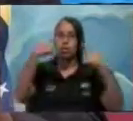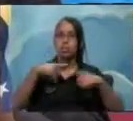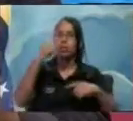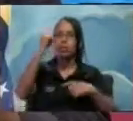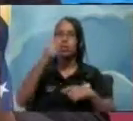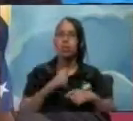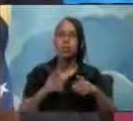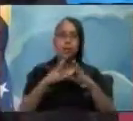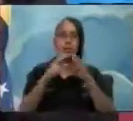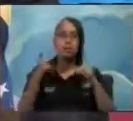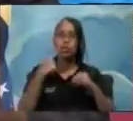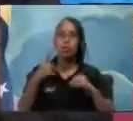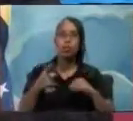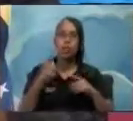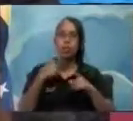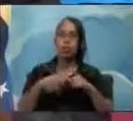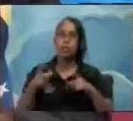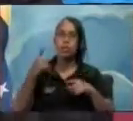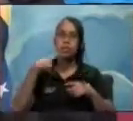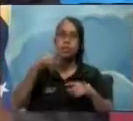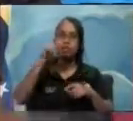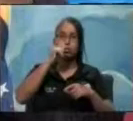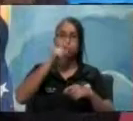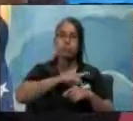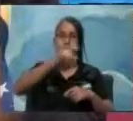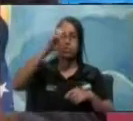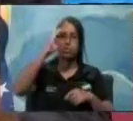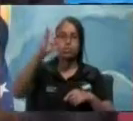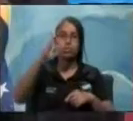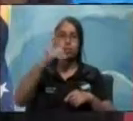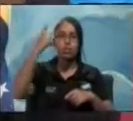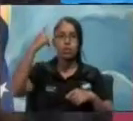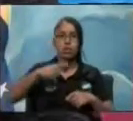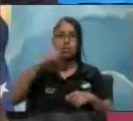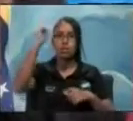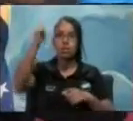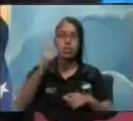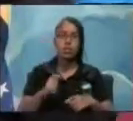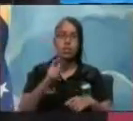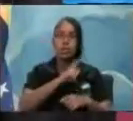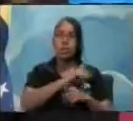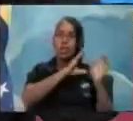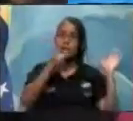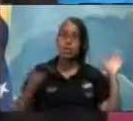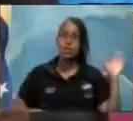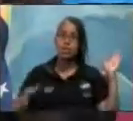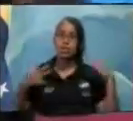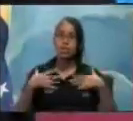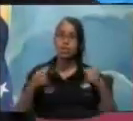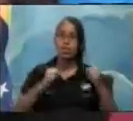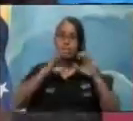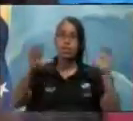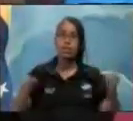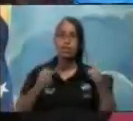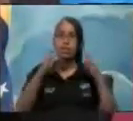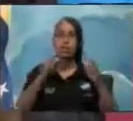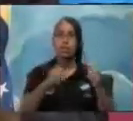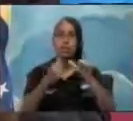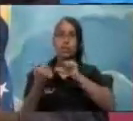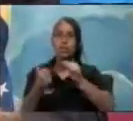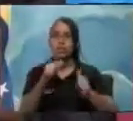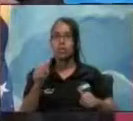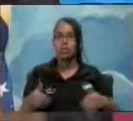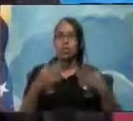gloria del Señor. Hombres de Dios, aleluya, que tienen con testigo, testificando que Cristo sana y salva, bautiza y da